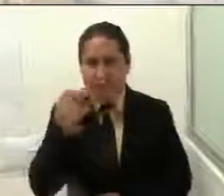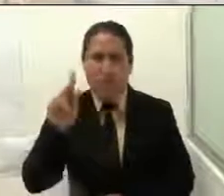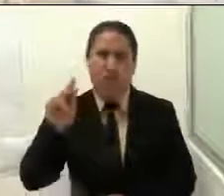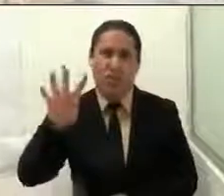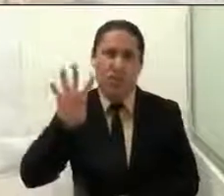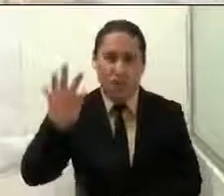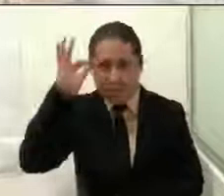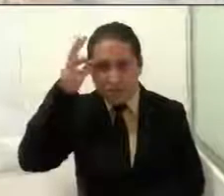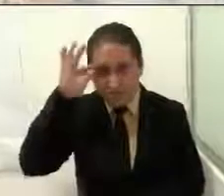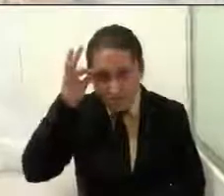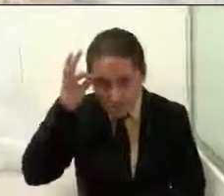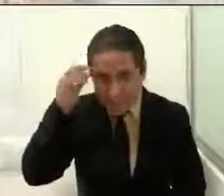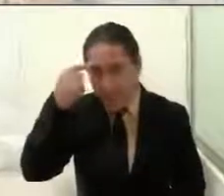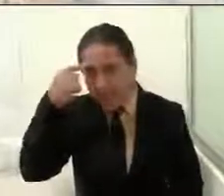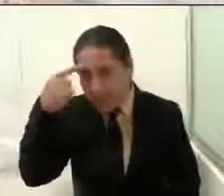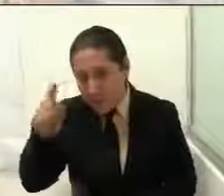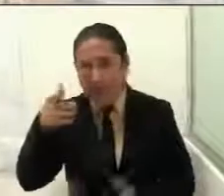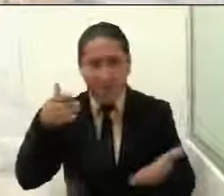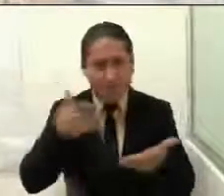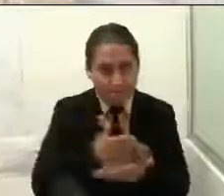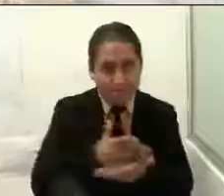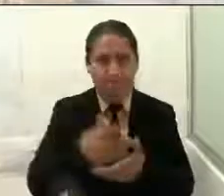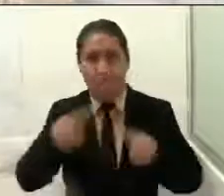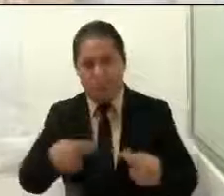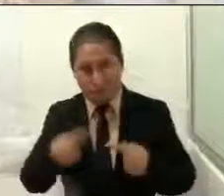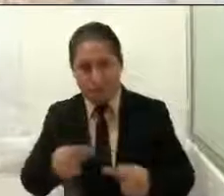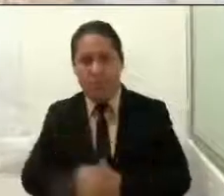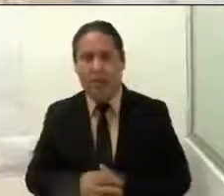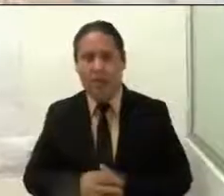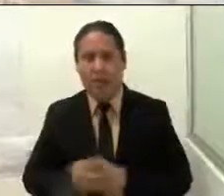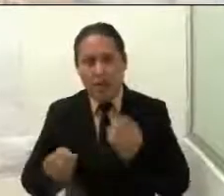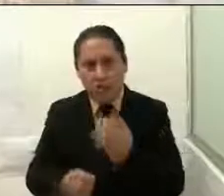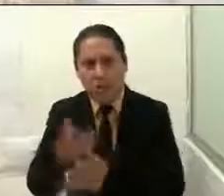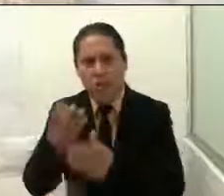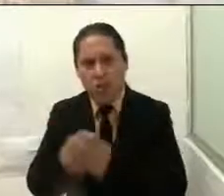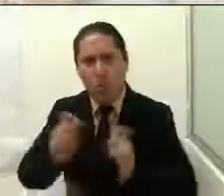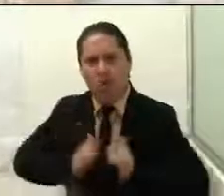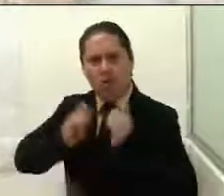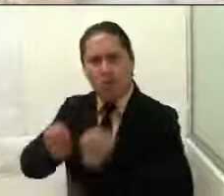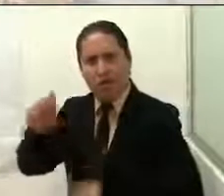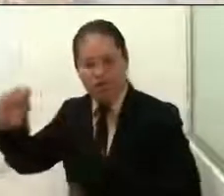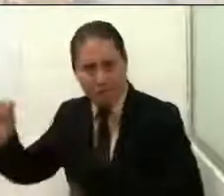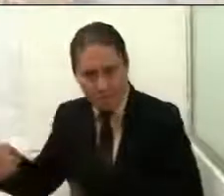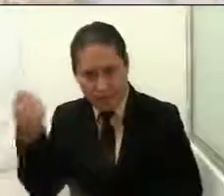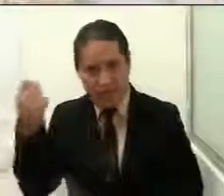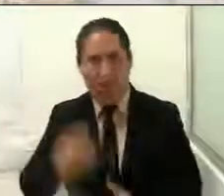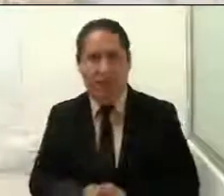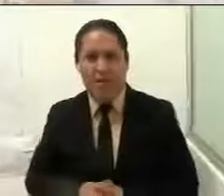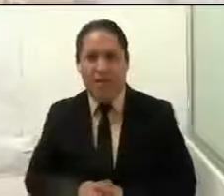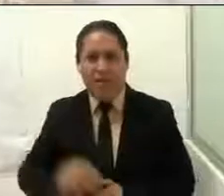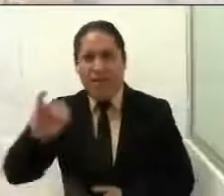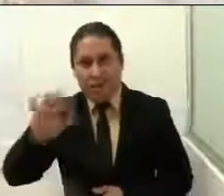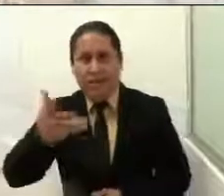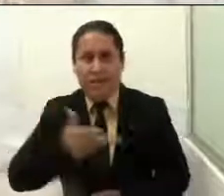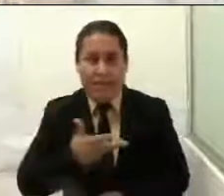servicios de asistencia técnica en innovación y transferencia de tecnología se brindó capacitación